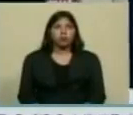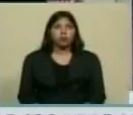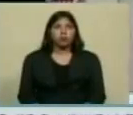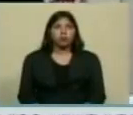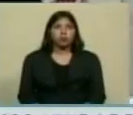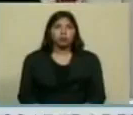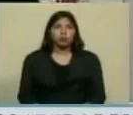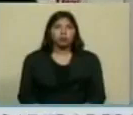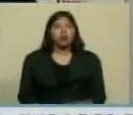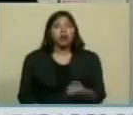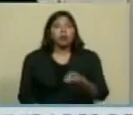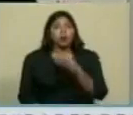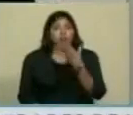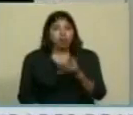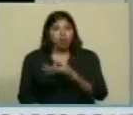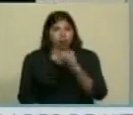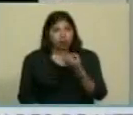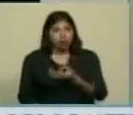Buenas tardes.